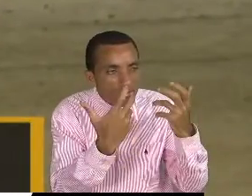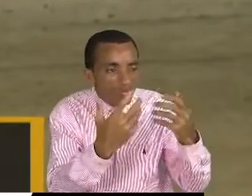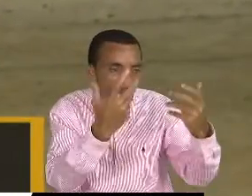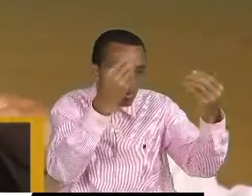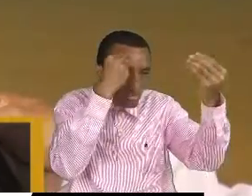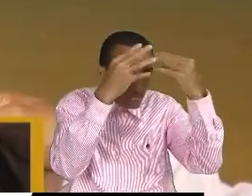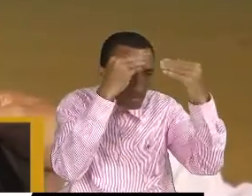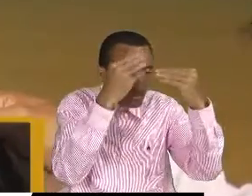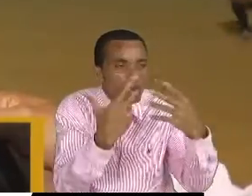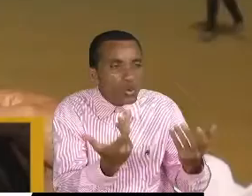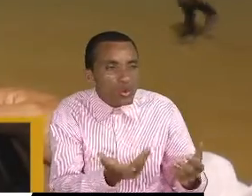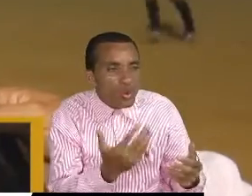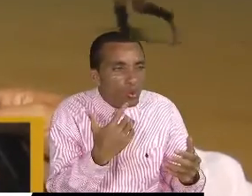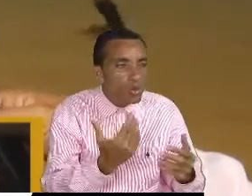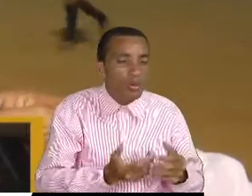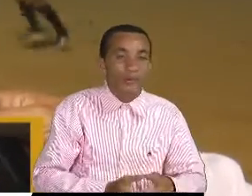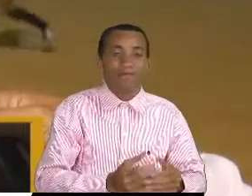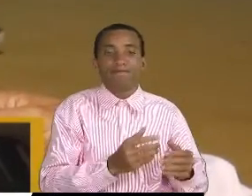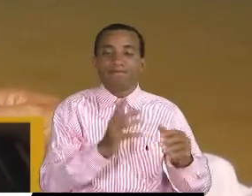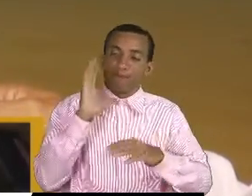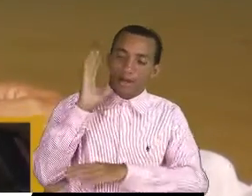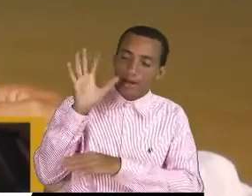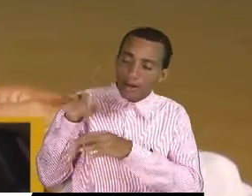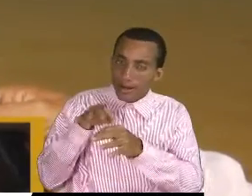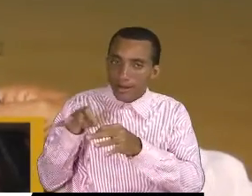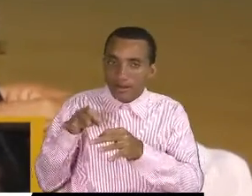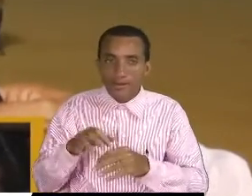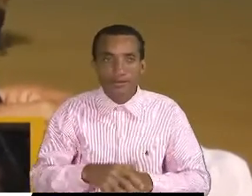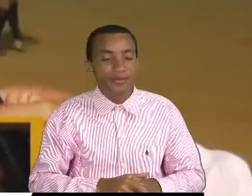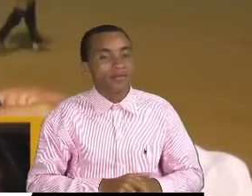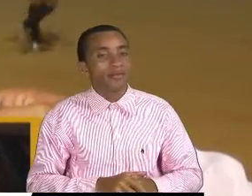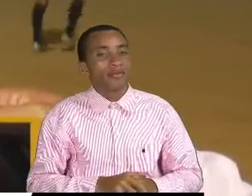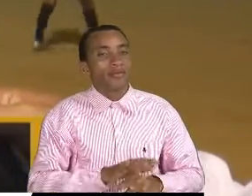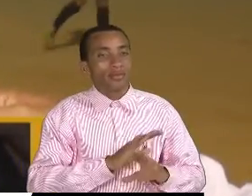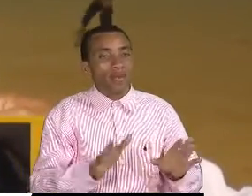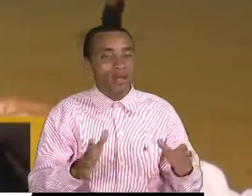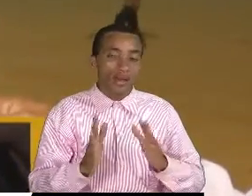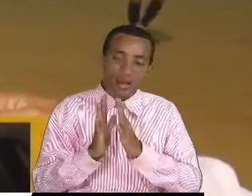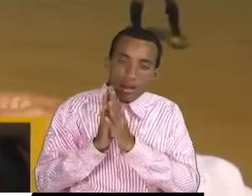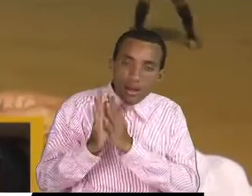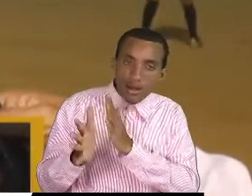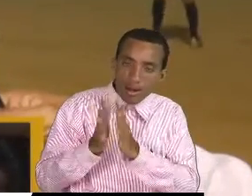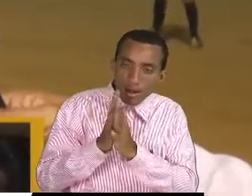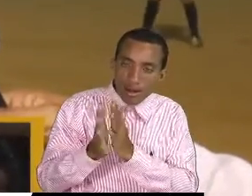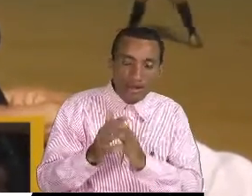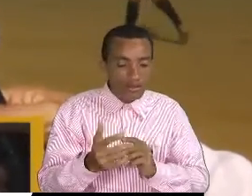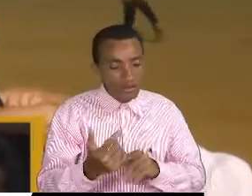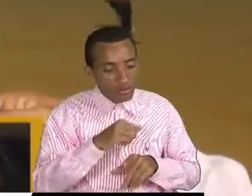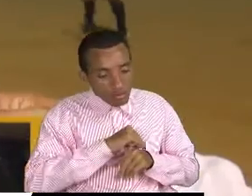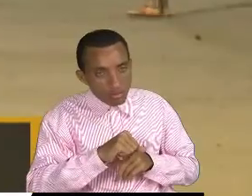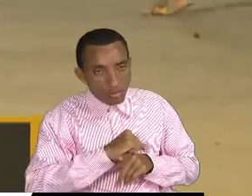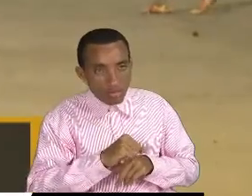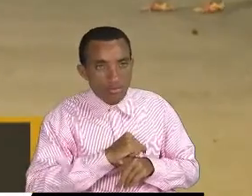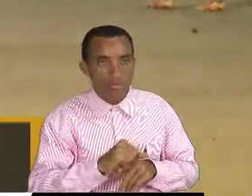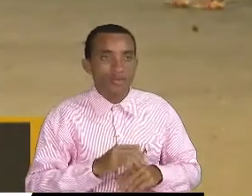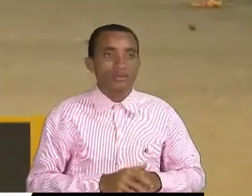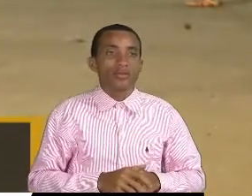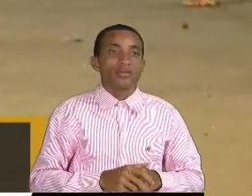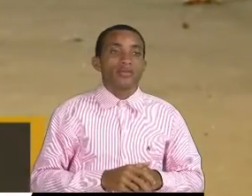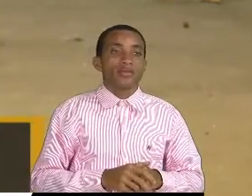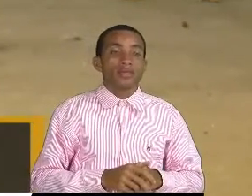charla y tanto parte teórica como parte práctica, entonces estamos aquí en la parte práctica. Para